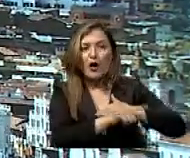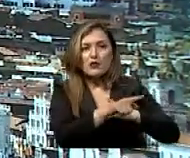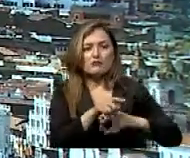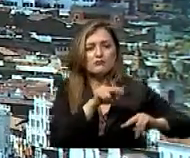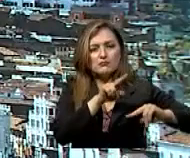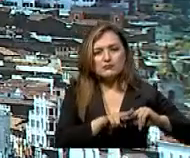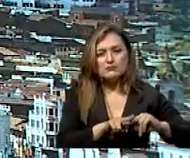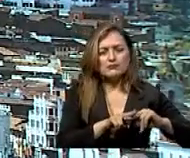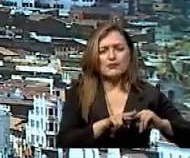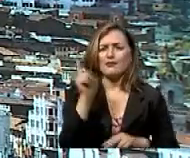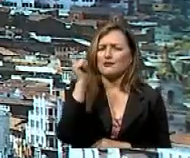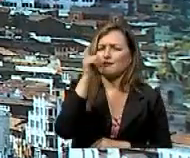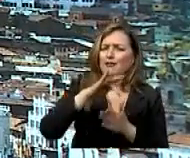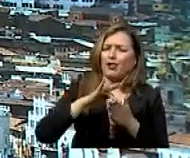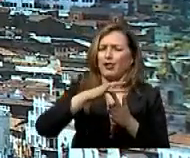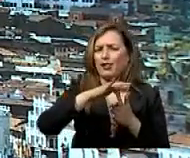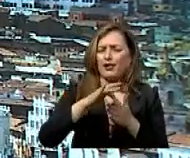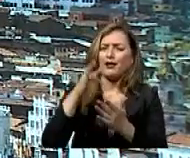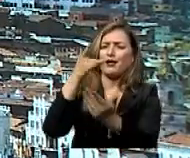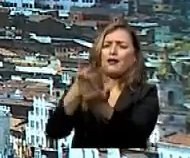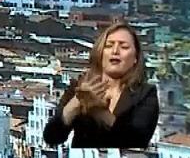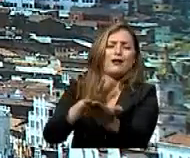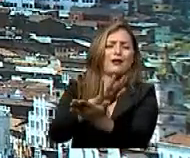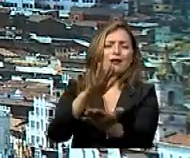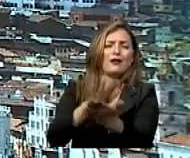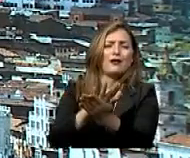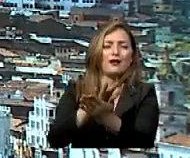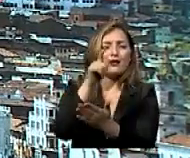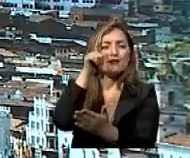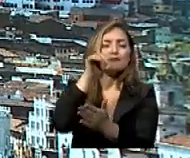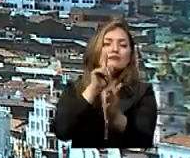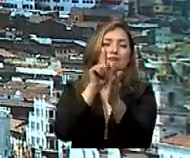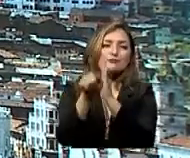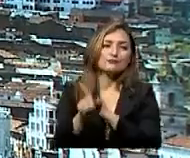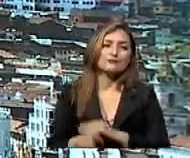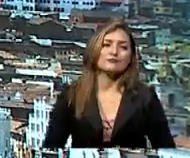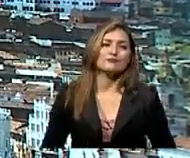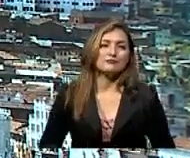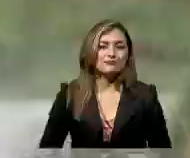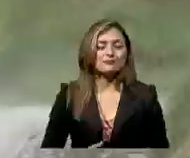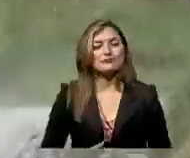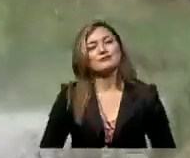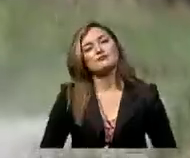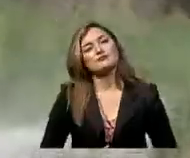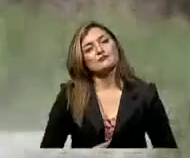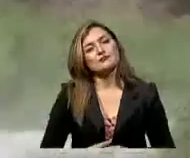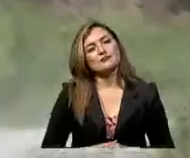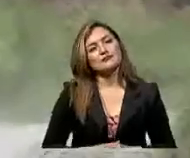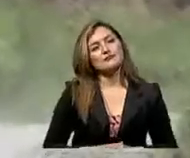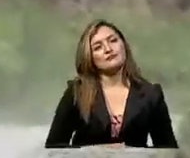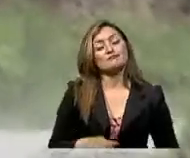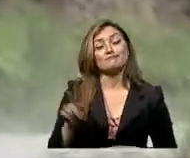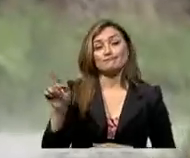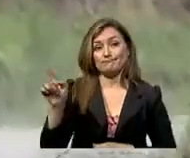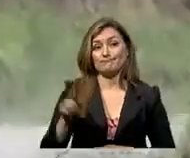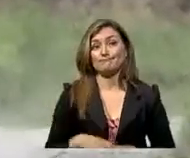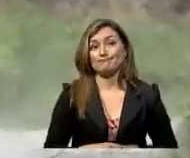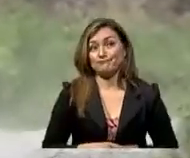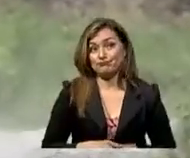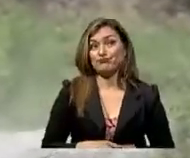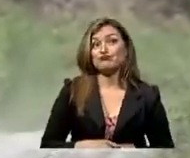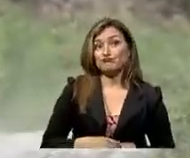a cumplir sus jornadas escolares. El caso está en manos de las autoridades competentes. Así como lo vemos